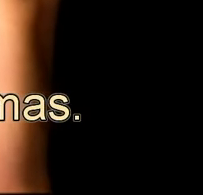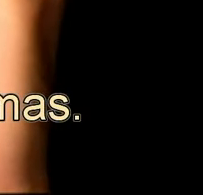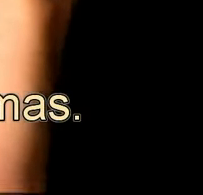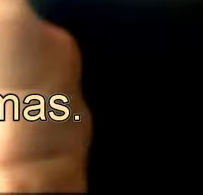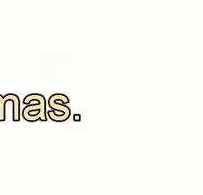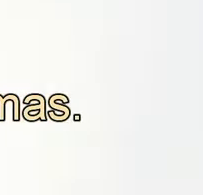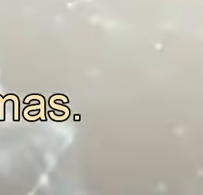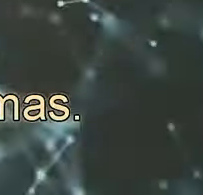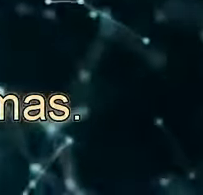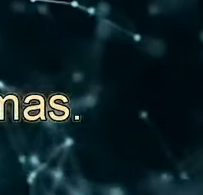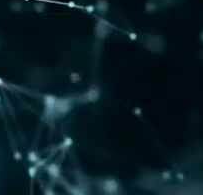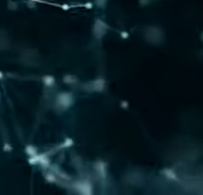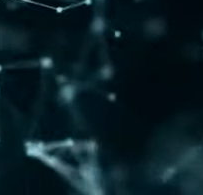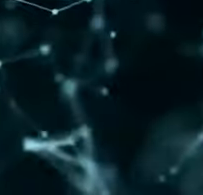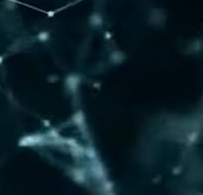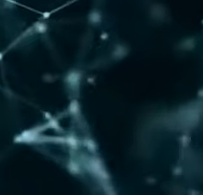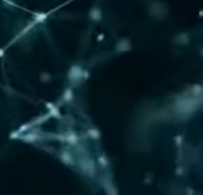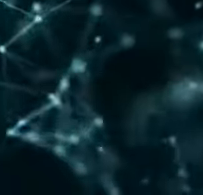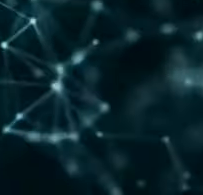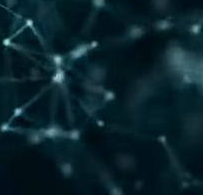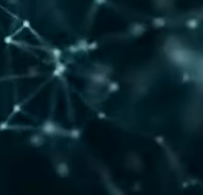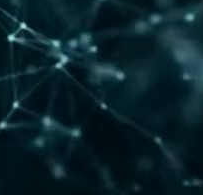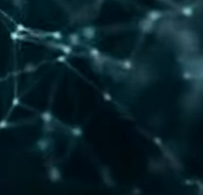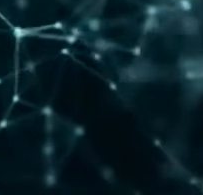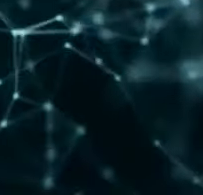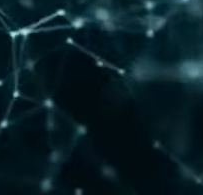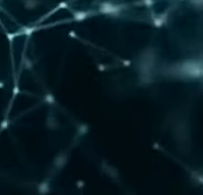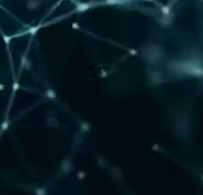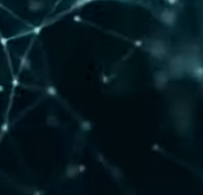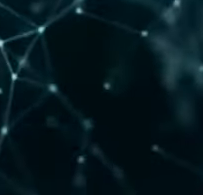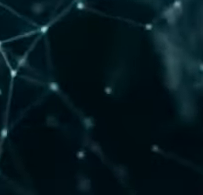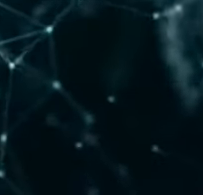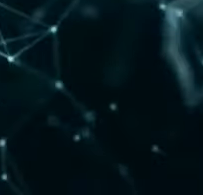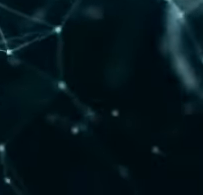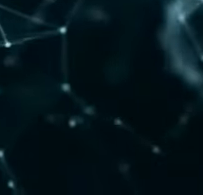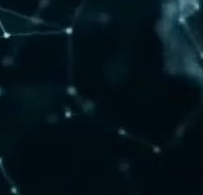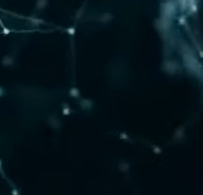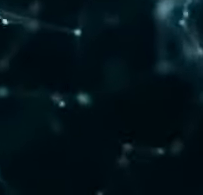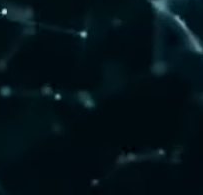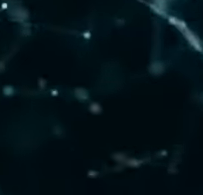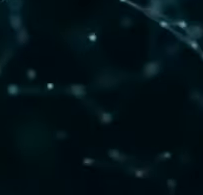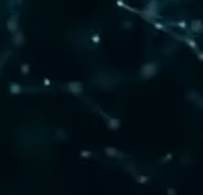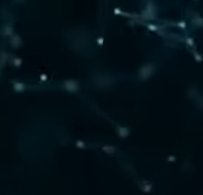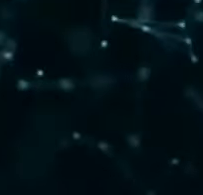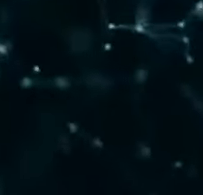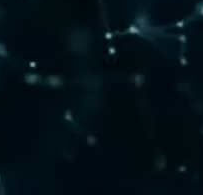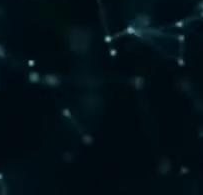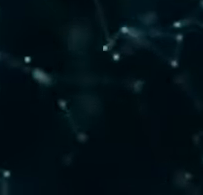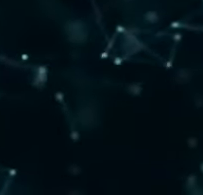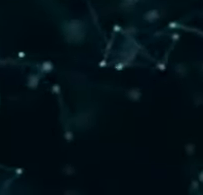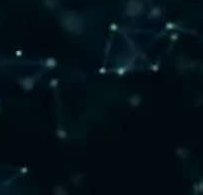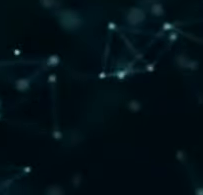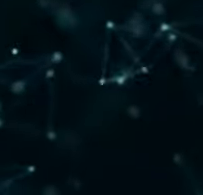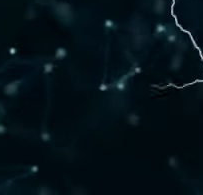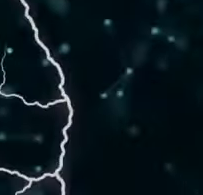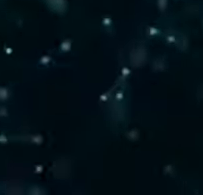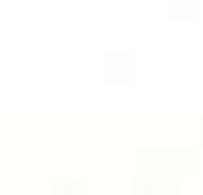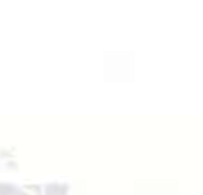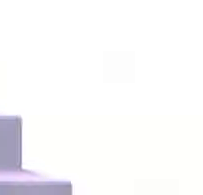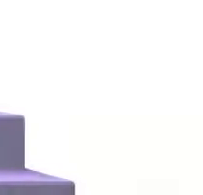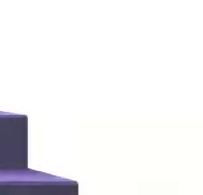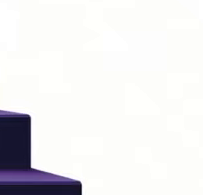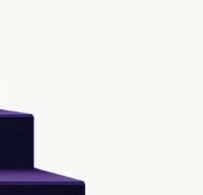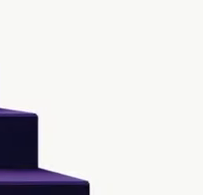los paradigmas. Próximamente, Rally Rompe 2020, la saga